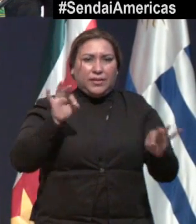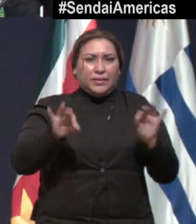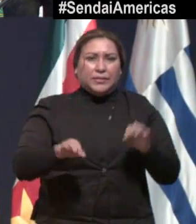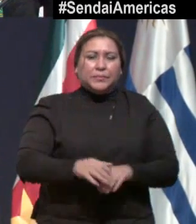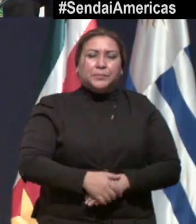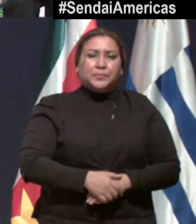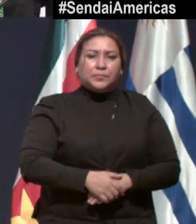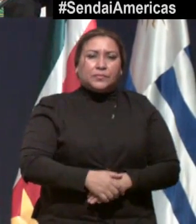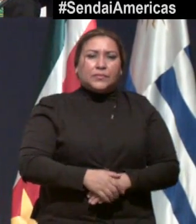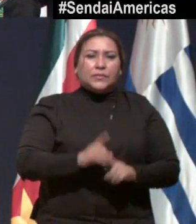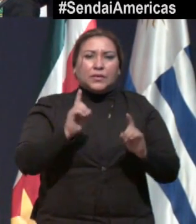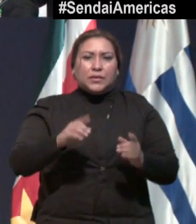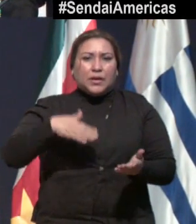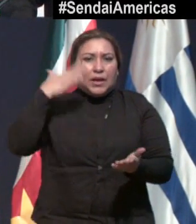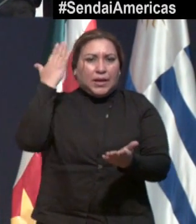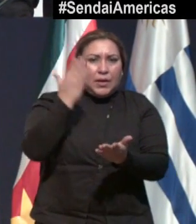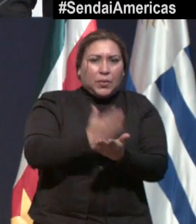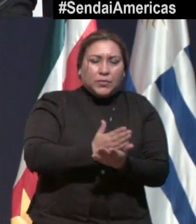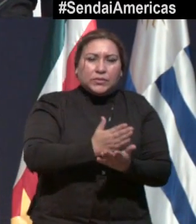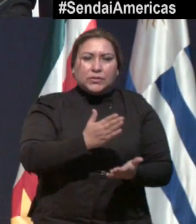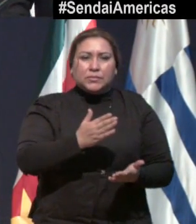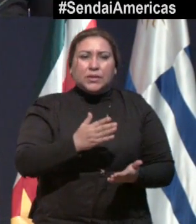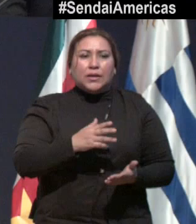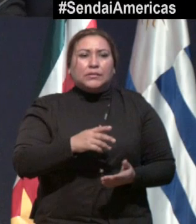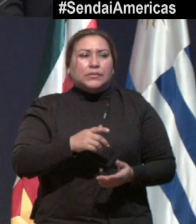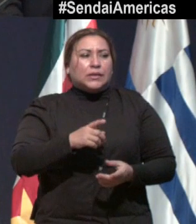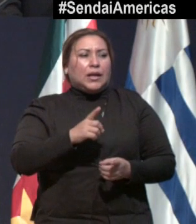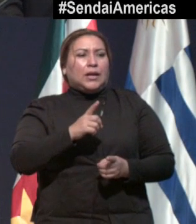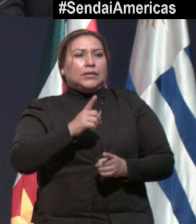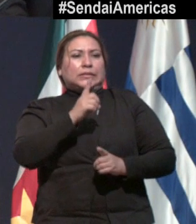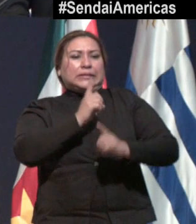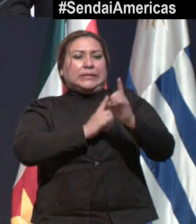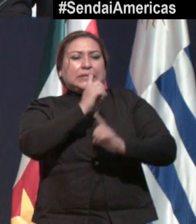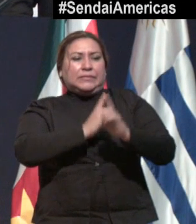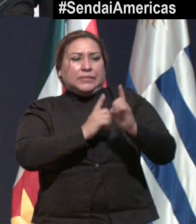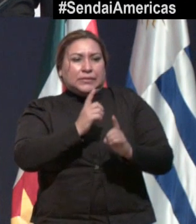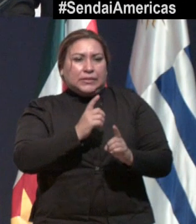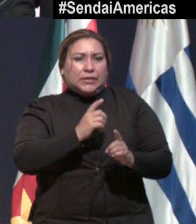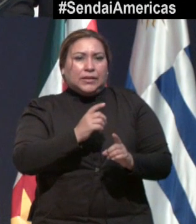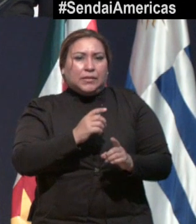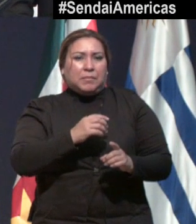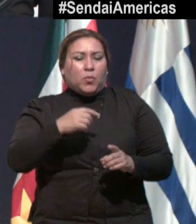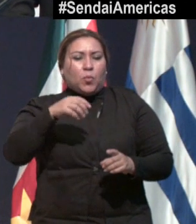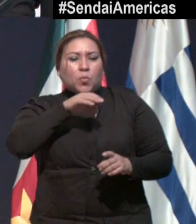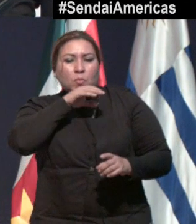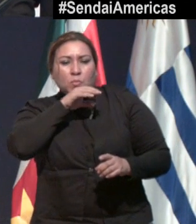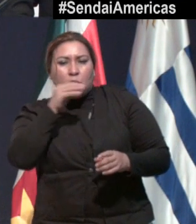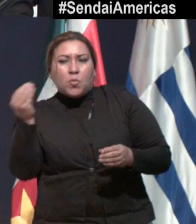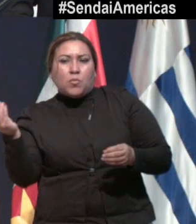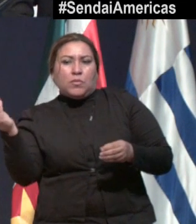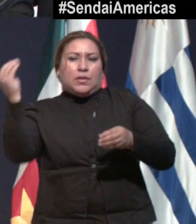la última sesión que tendremos es la discusión hacia el Plan de Acción Regional para la implementación del marco de